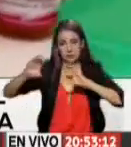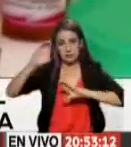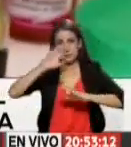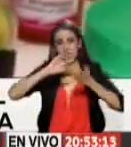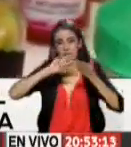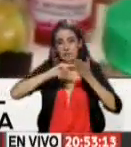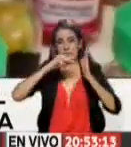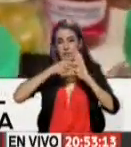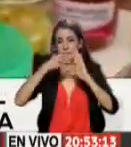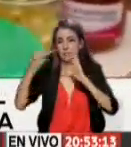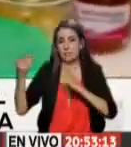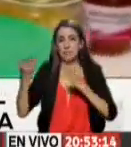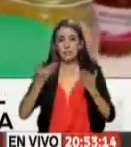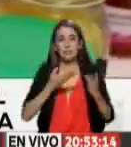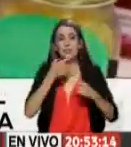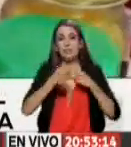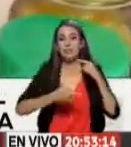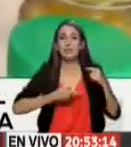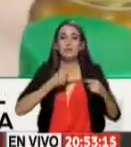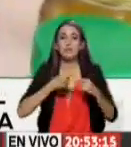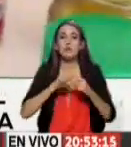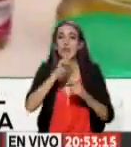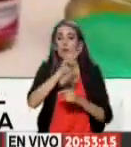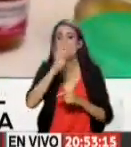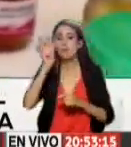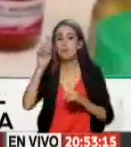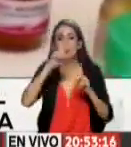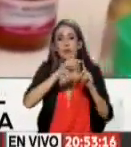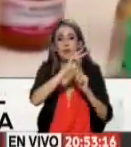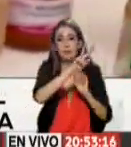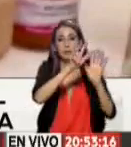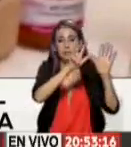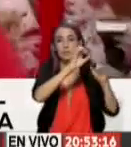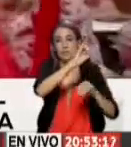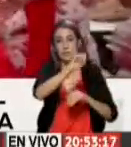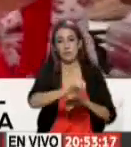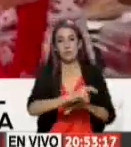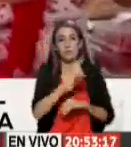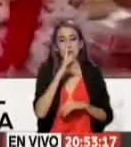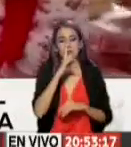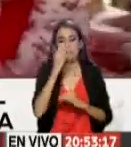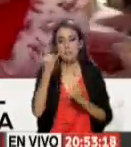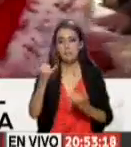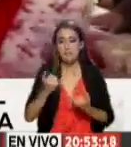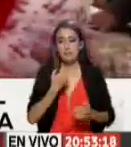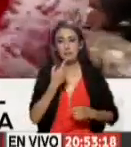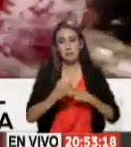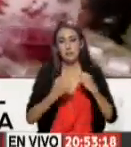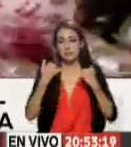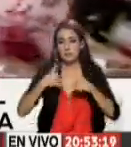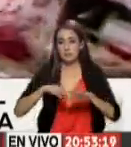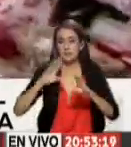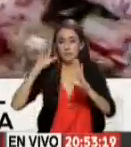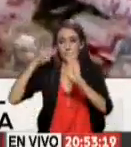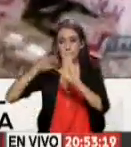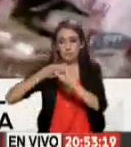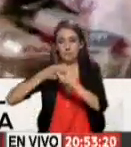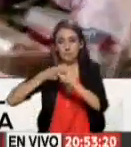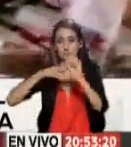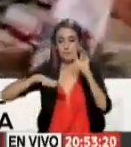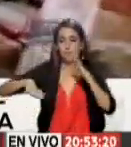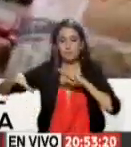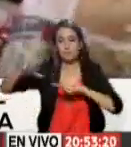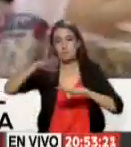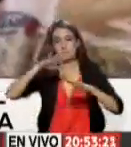Emprendimiento, SECTEI 2019, será del 24 al 28 de junio. No obstante, el crecimiento de participantes hace que en el caso de la feria,